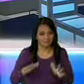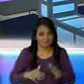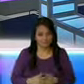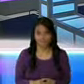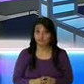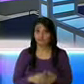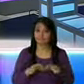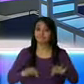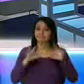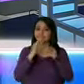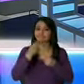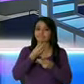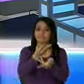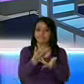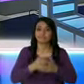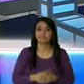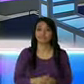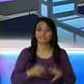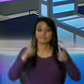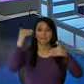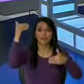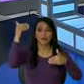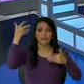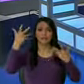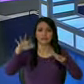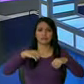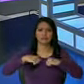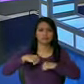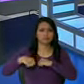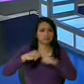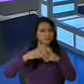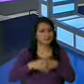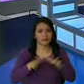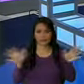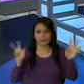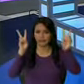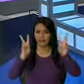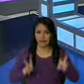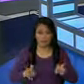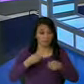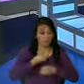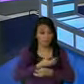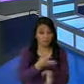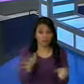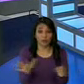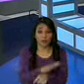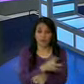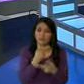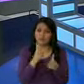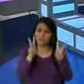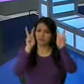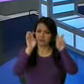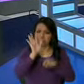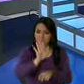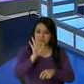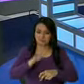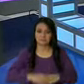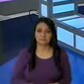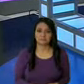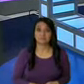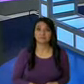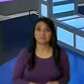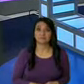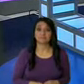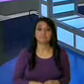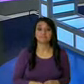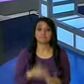Hay importante información, el ambiente político se ha movido muchísimo. En general, tenemos mucho para comentar y hablar a lo largo de este día. Así es, así que pongo